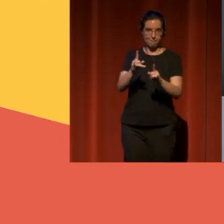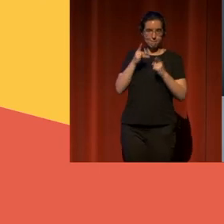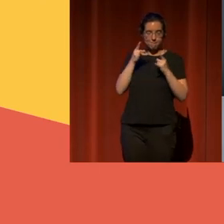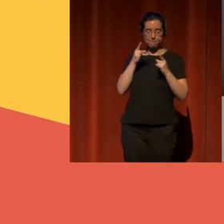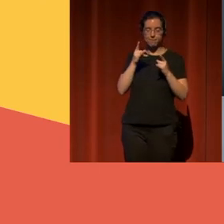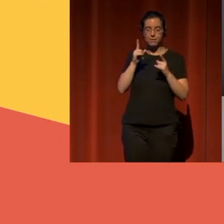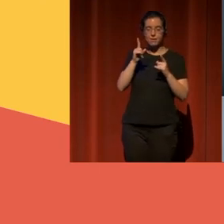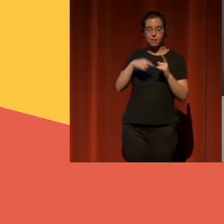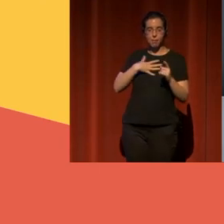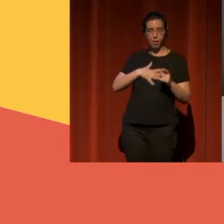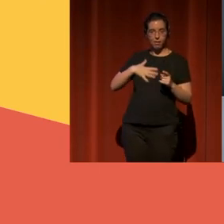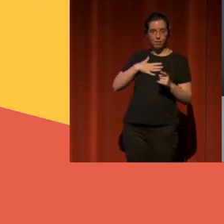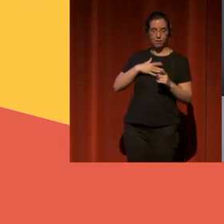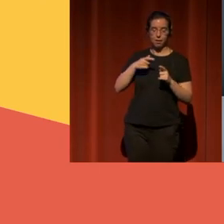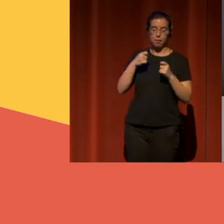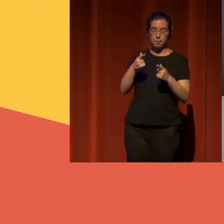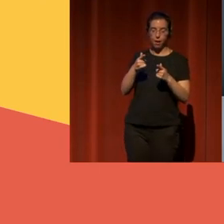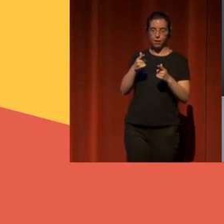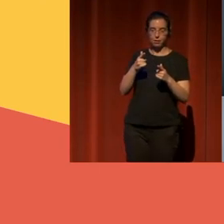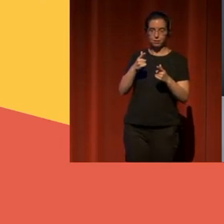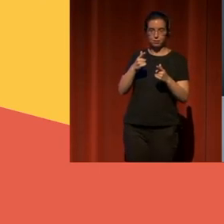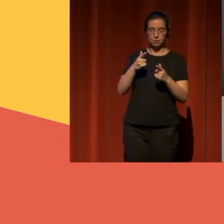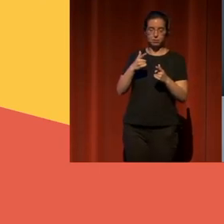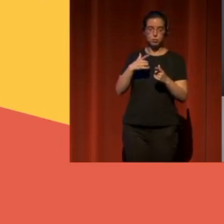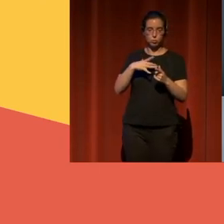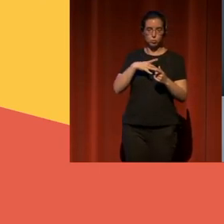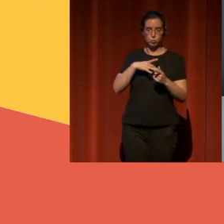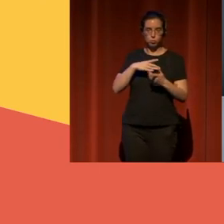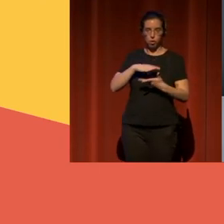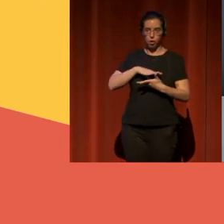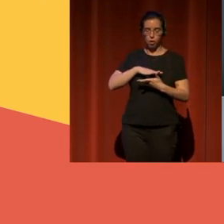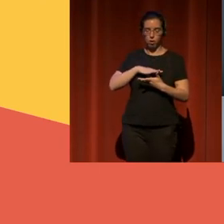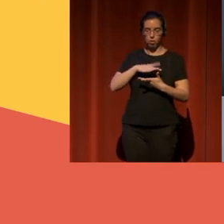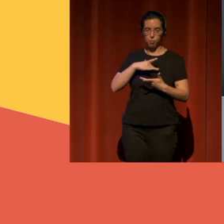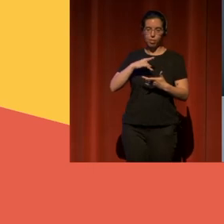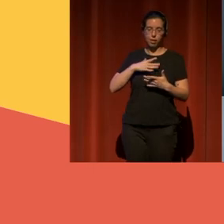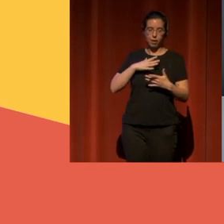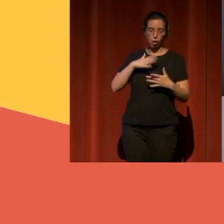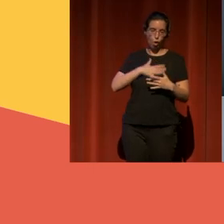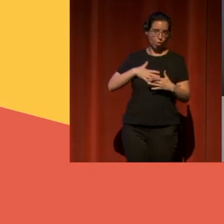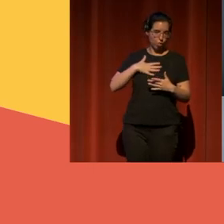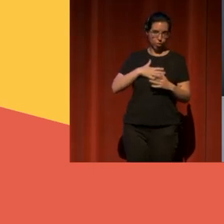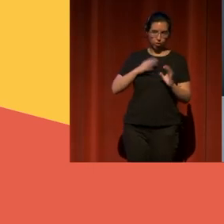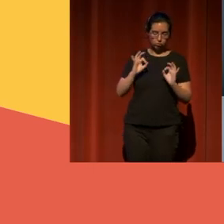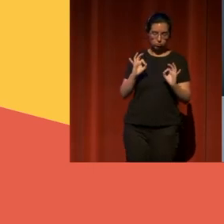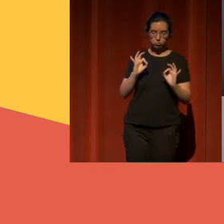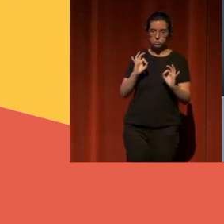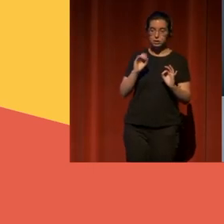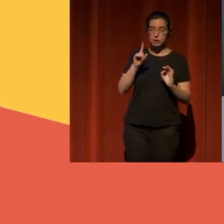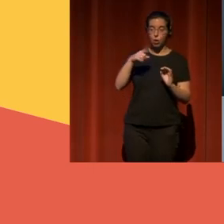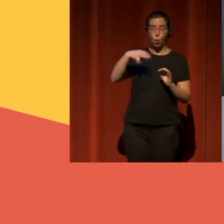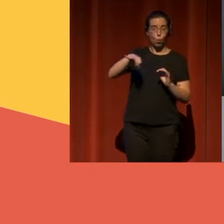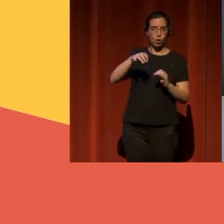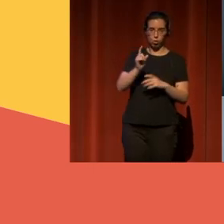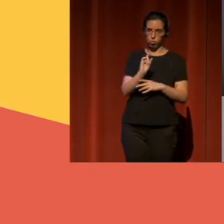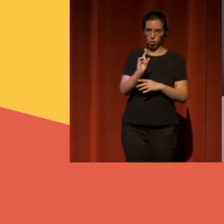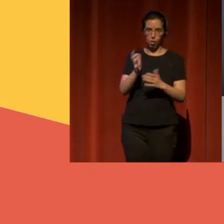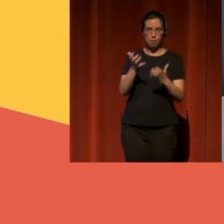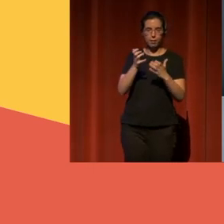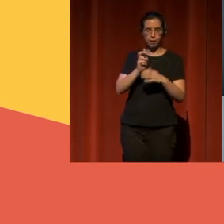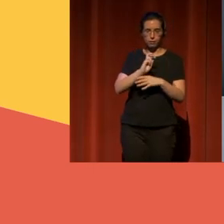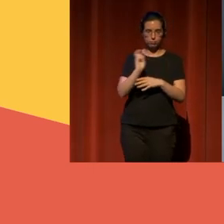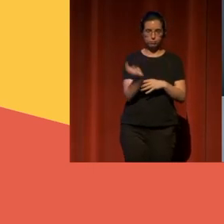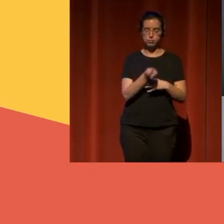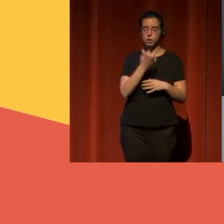hay alusiones al potencial lúdico que tiene este recurso en la lectura. Pero no es el único. También